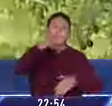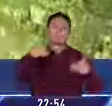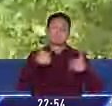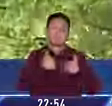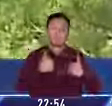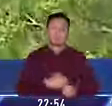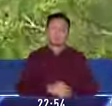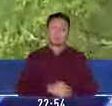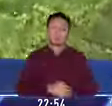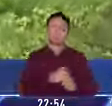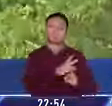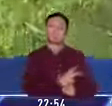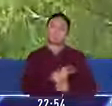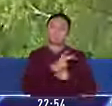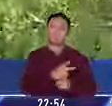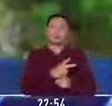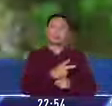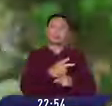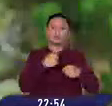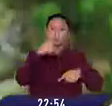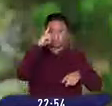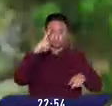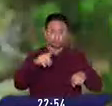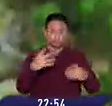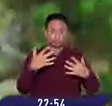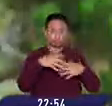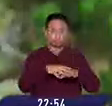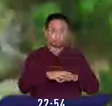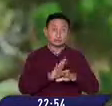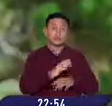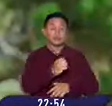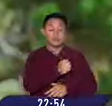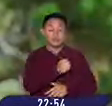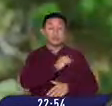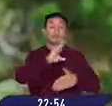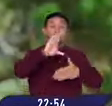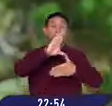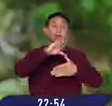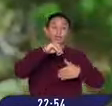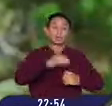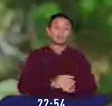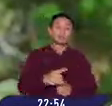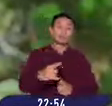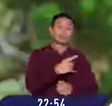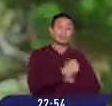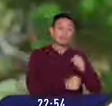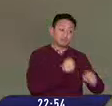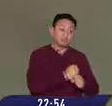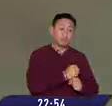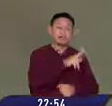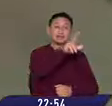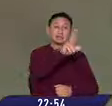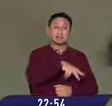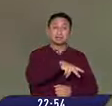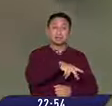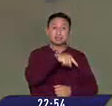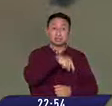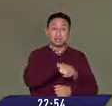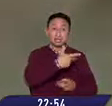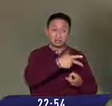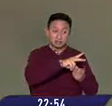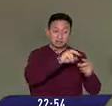La conservación debe ser conjunta. Son las aves de América. Solo están 3 meses de su ciclo anual en Norteamérica reproduciéndose.